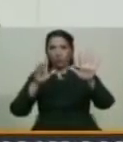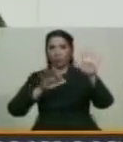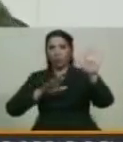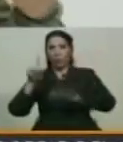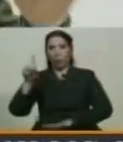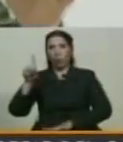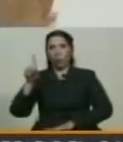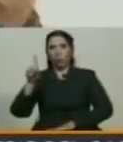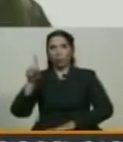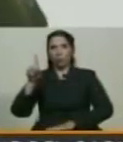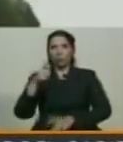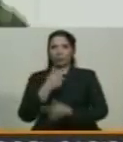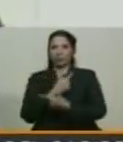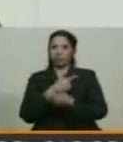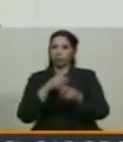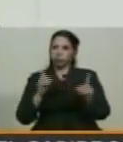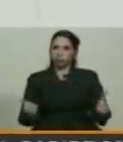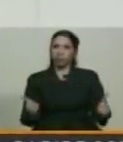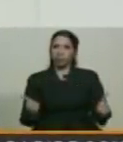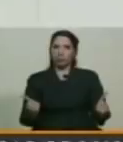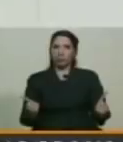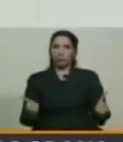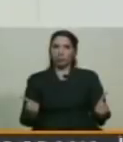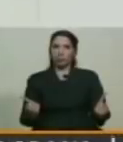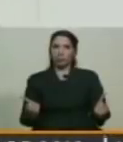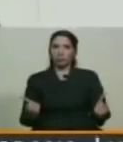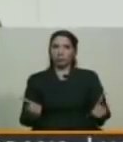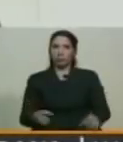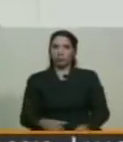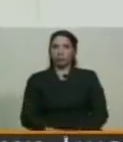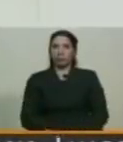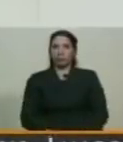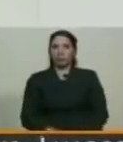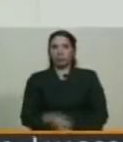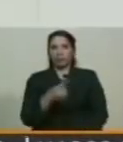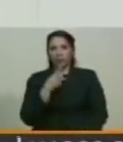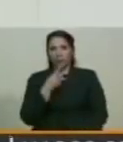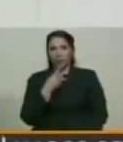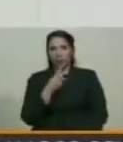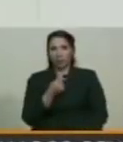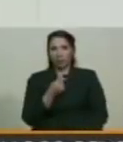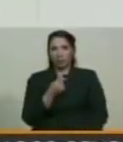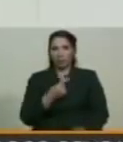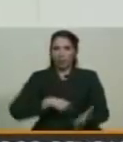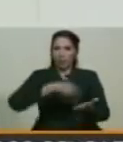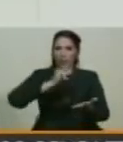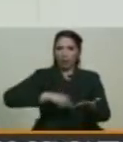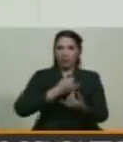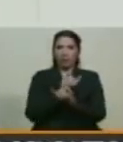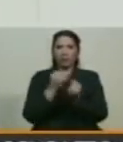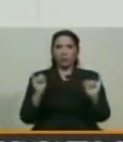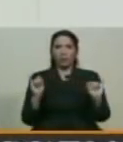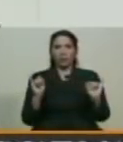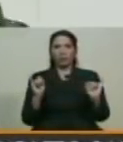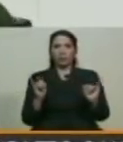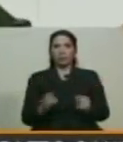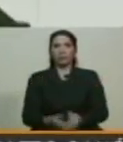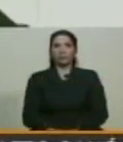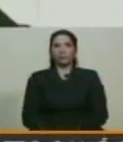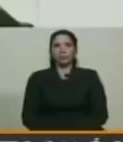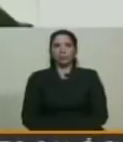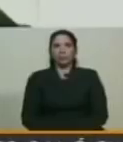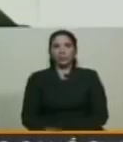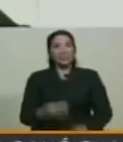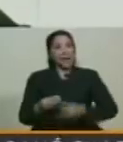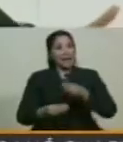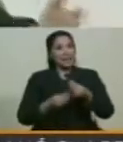declaratoria irreversible y absoluta, como reza en la Acta de Independencia, de hacernos